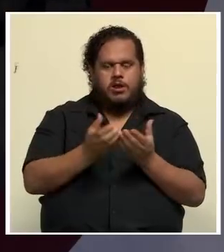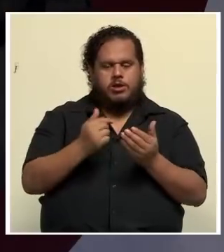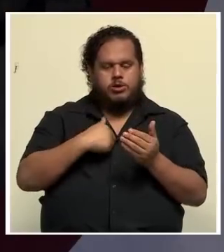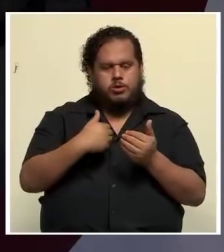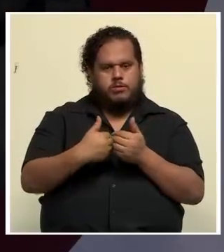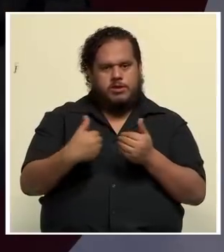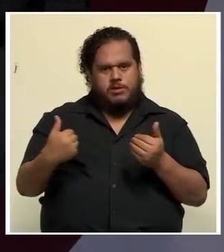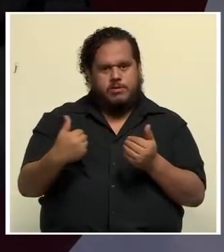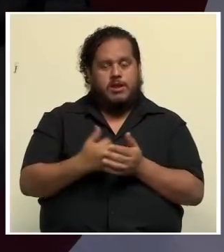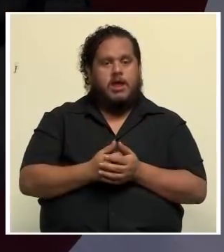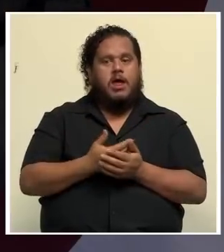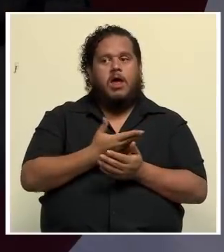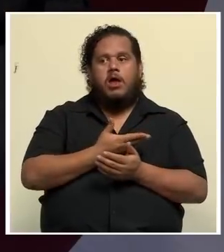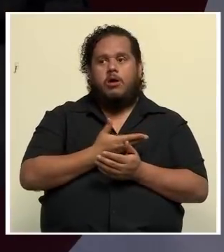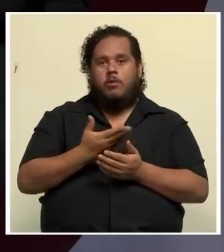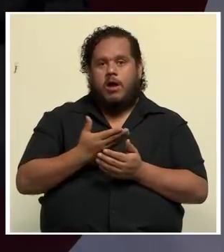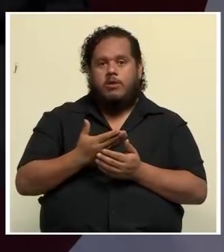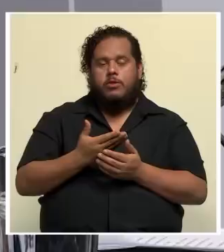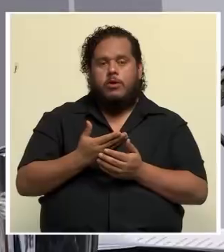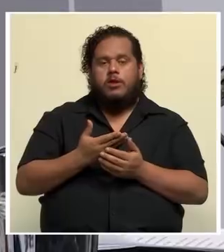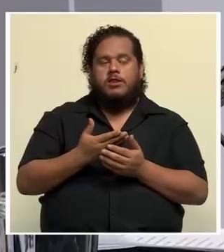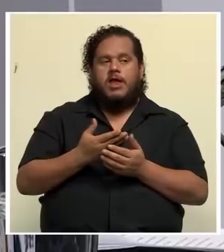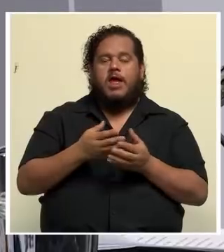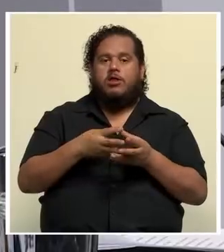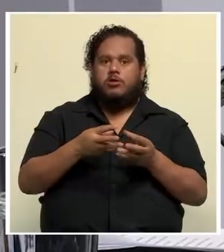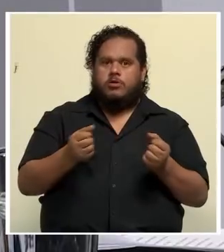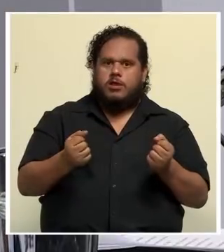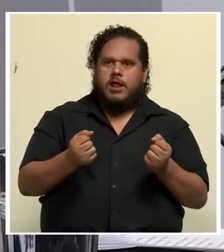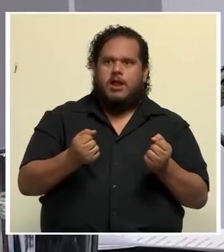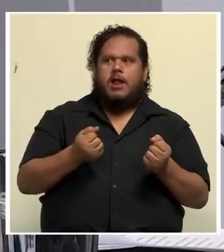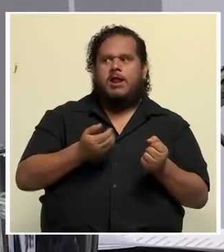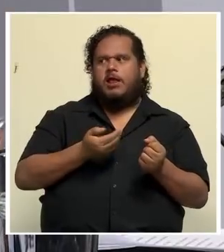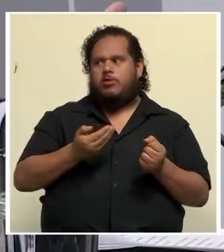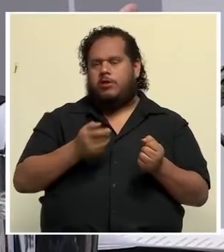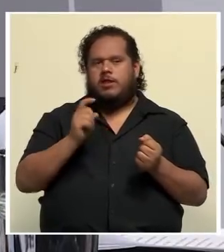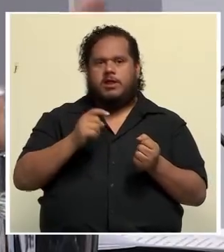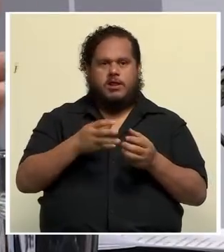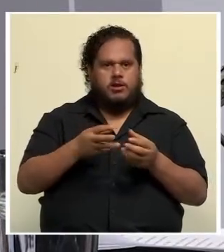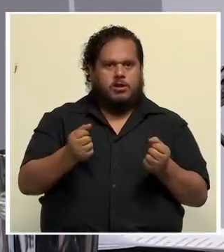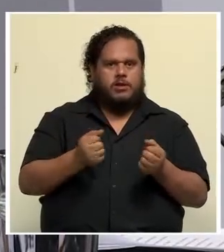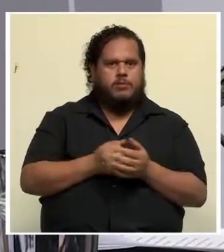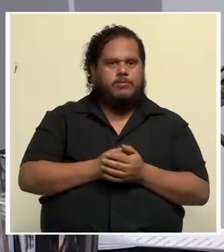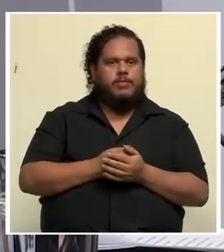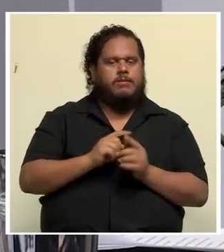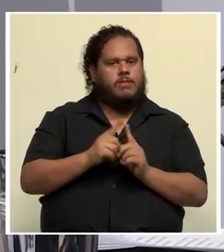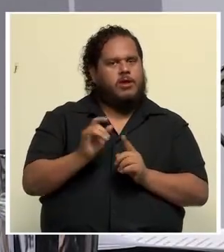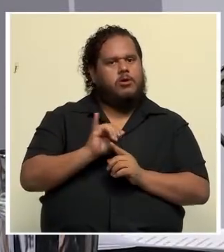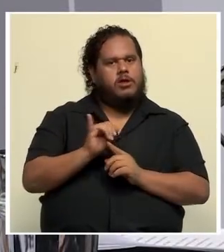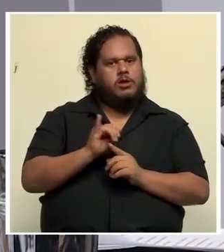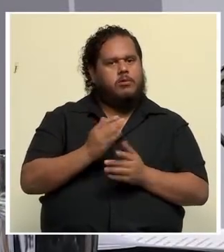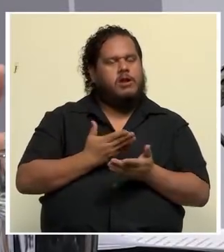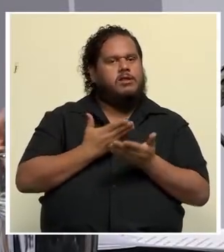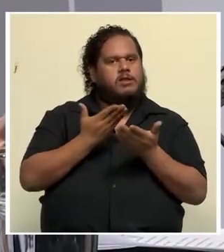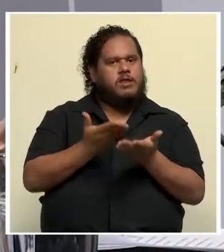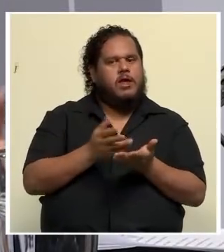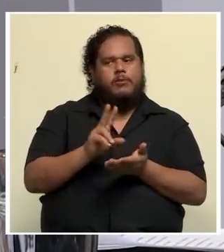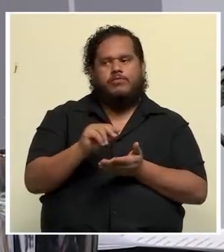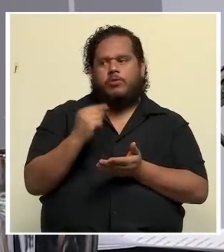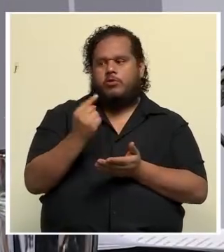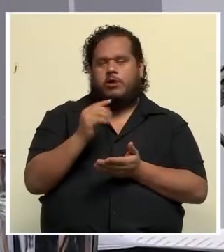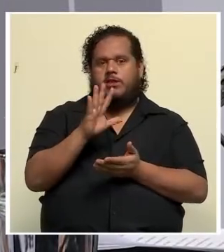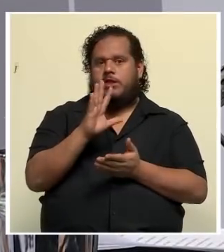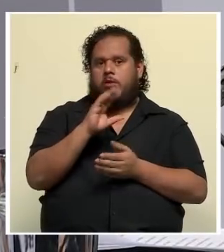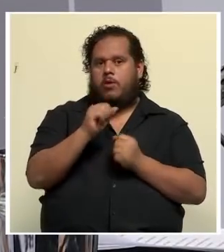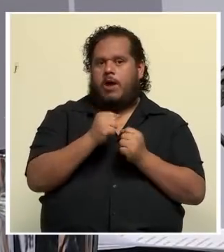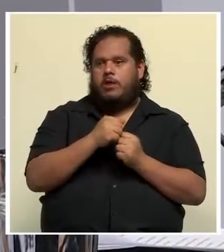mientras se dilucidaban las cosas que hubieran que dilucidarse. Yo reconozco que pero tenía... que también se da no solamente 5